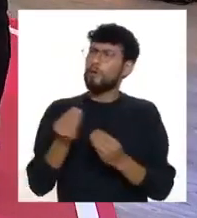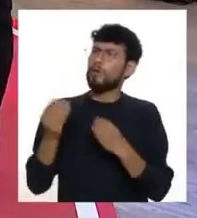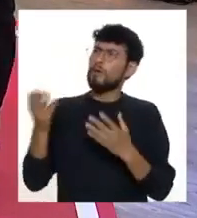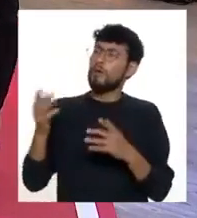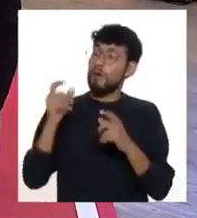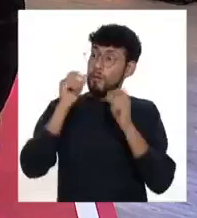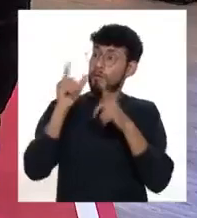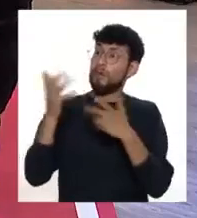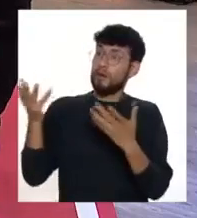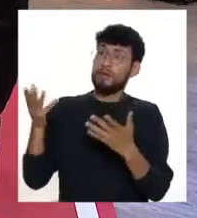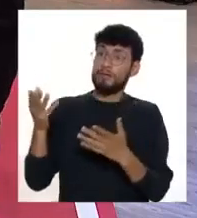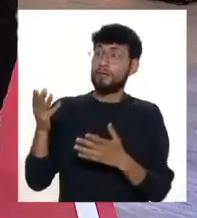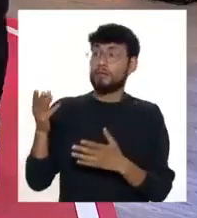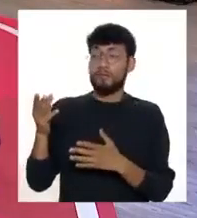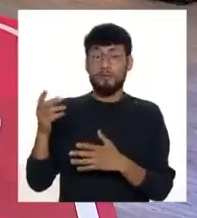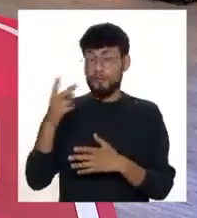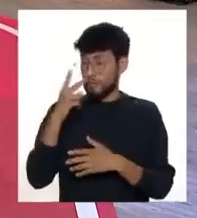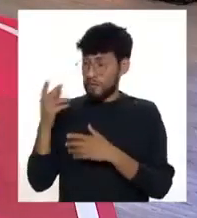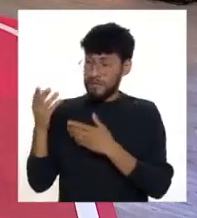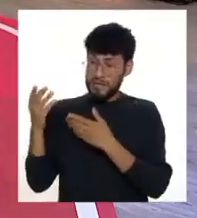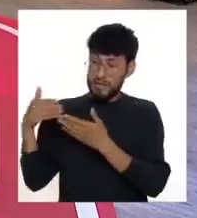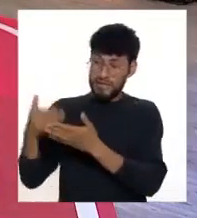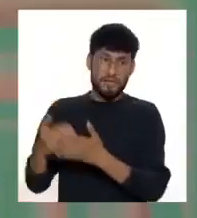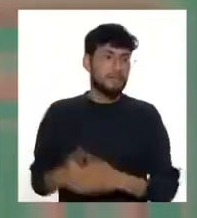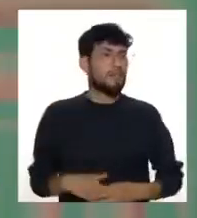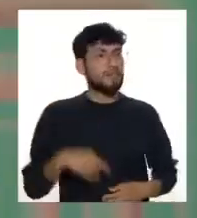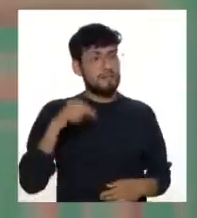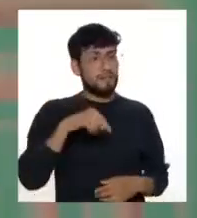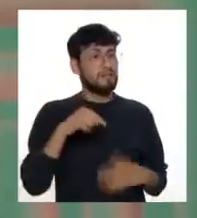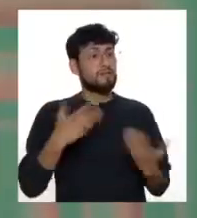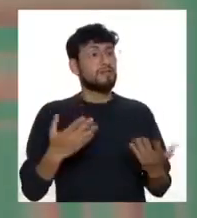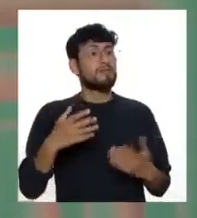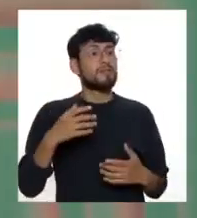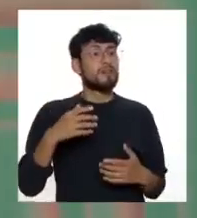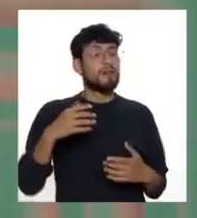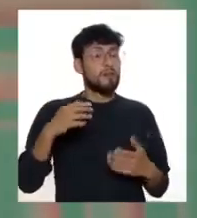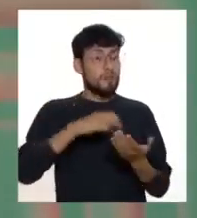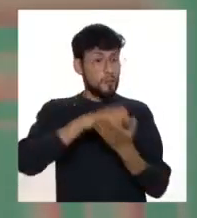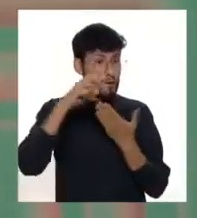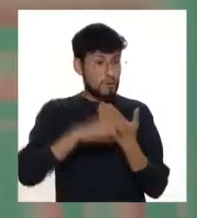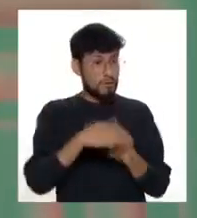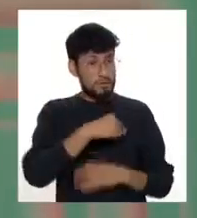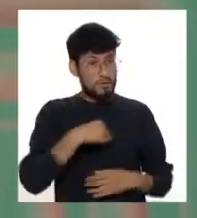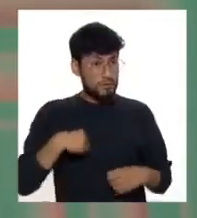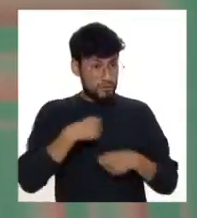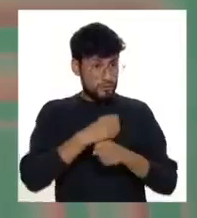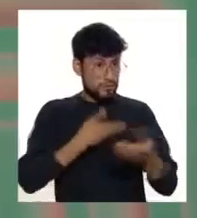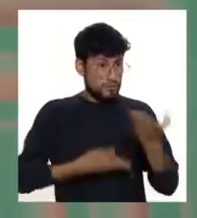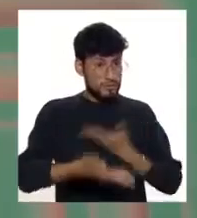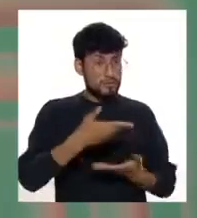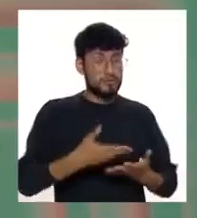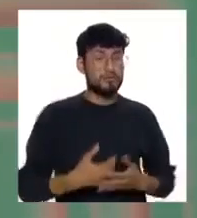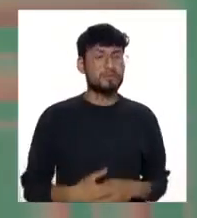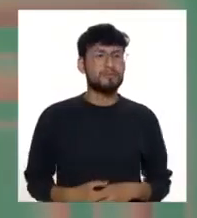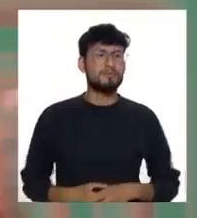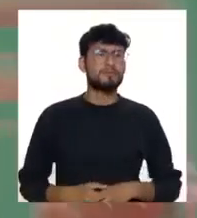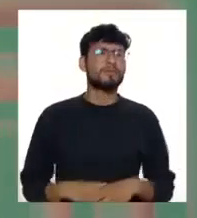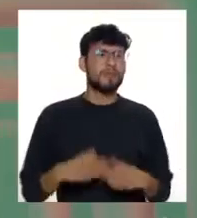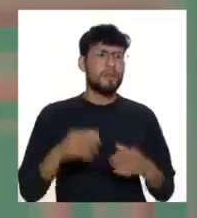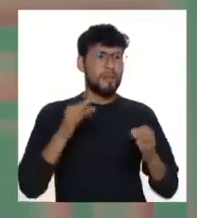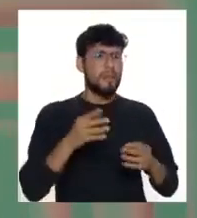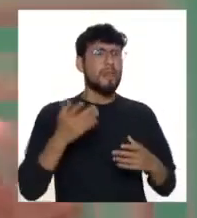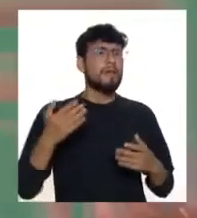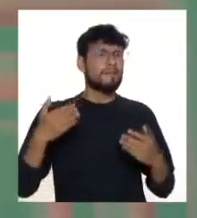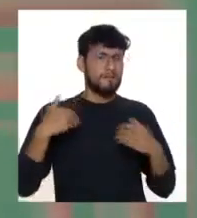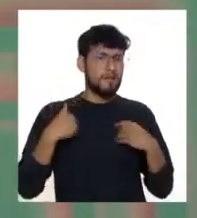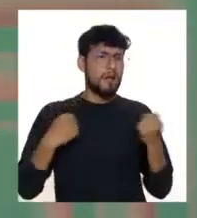cómo reaccionan ustedes cuando cuando llega a ella Mira nosotros de Pro inovate que somos un programa del Ministerio de la producción aá eh justamente